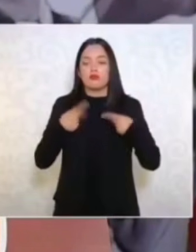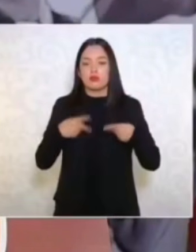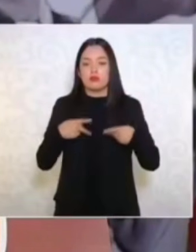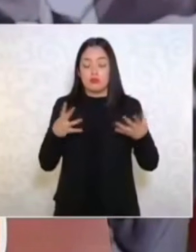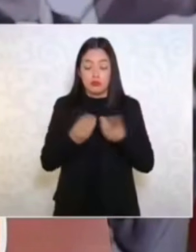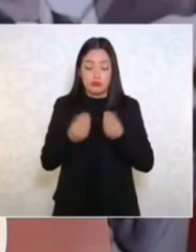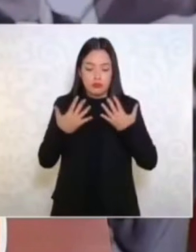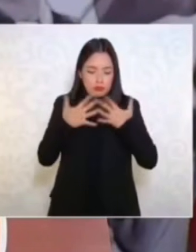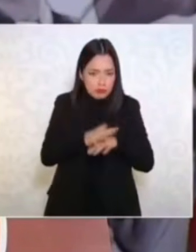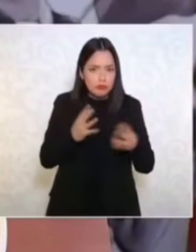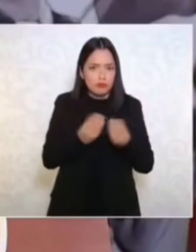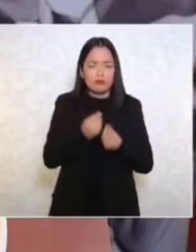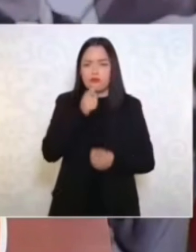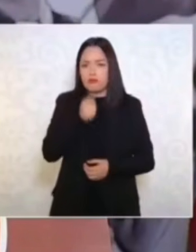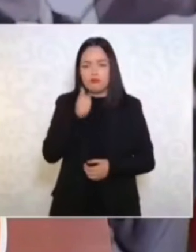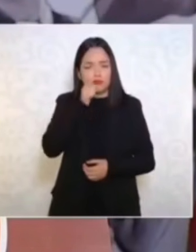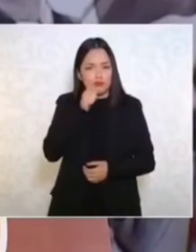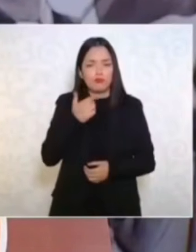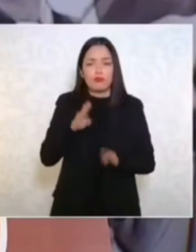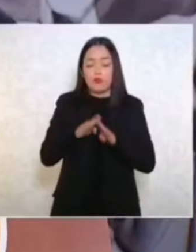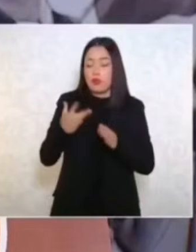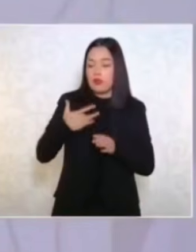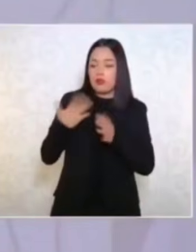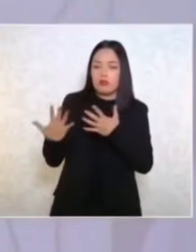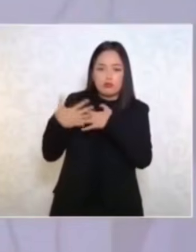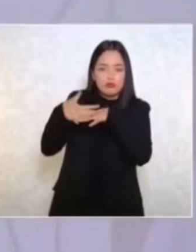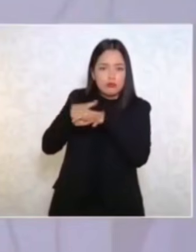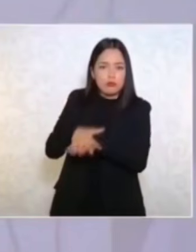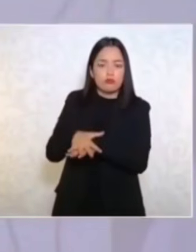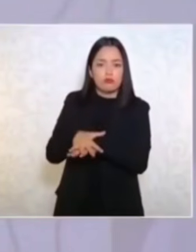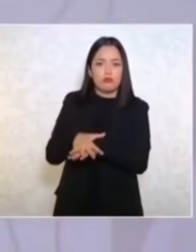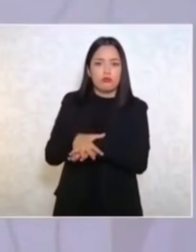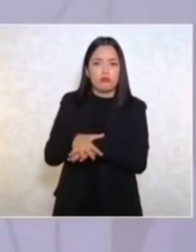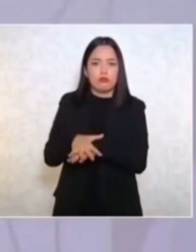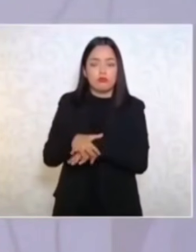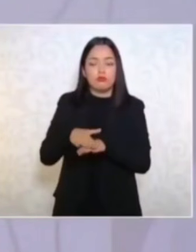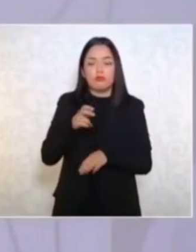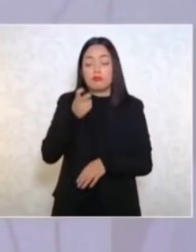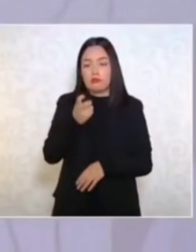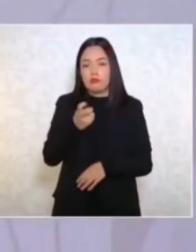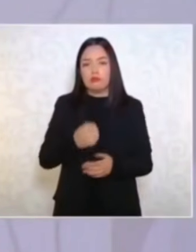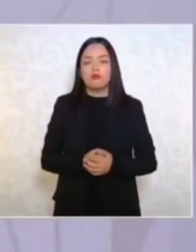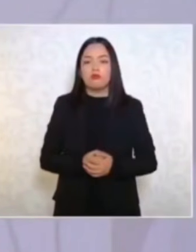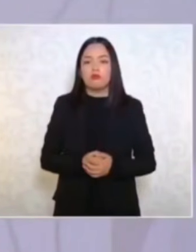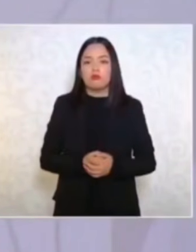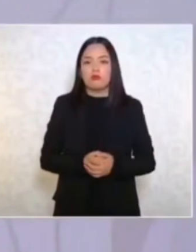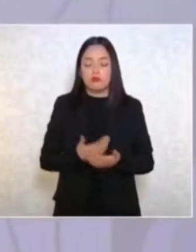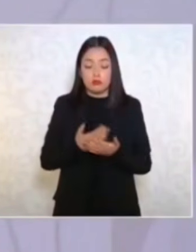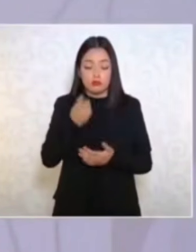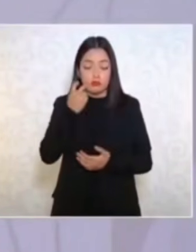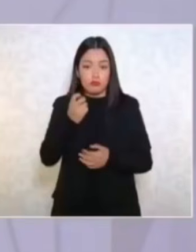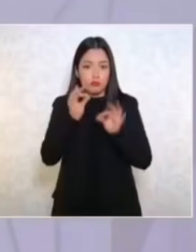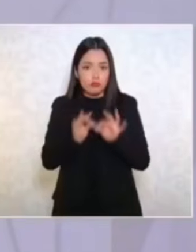países. Como siempre hemos dicho, hay integración con soberanía, que es importante. Y esto se viene dando